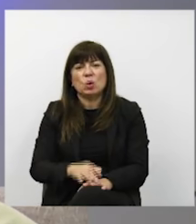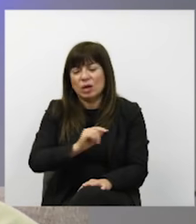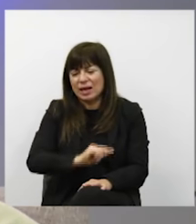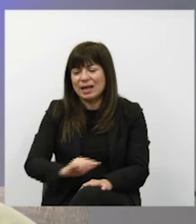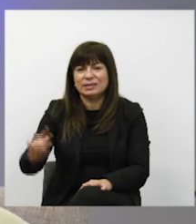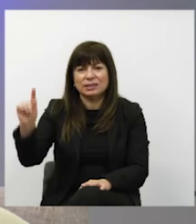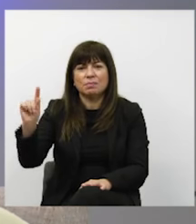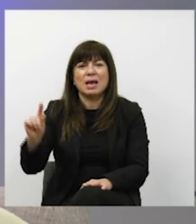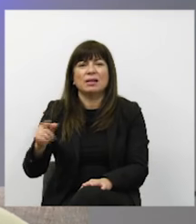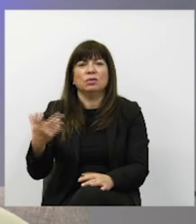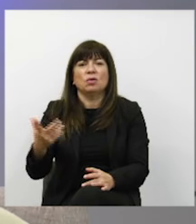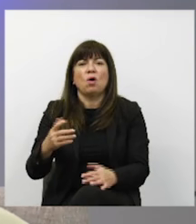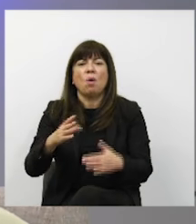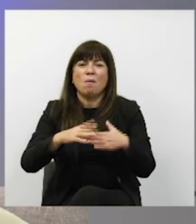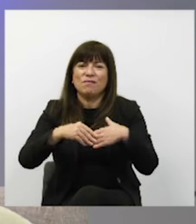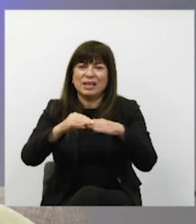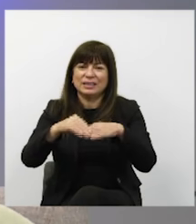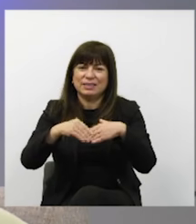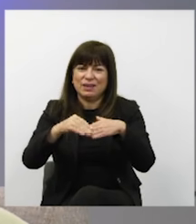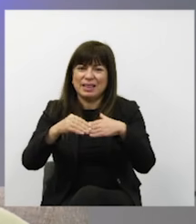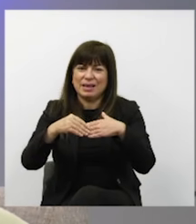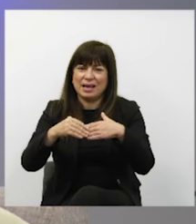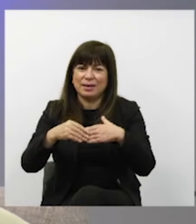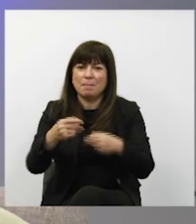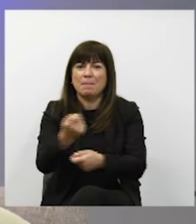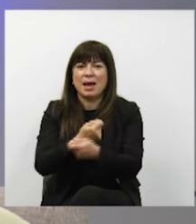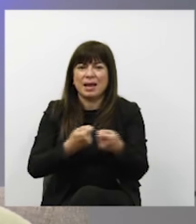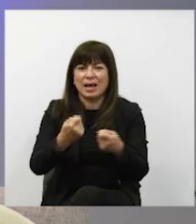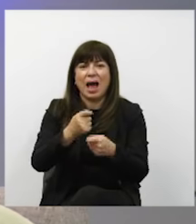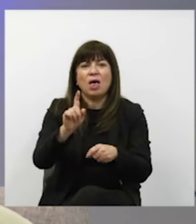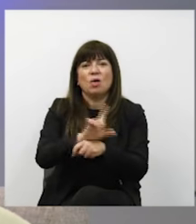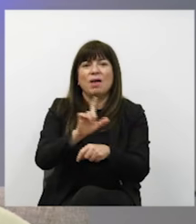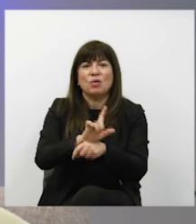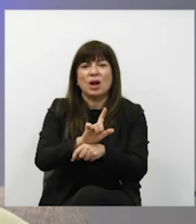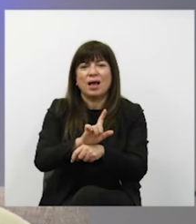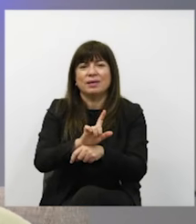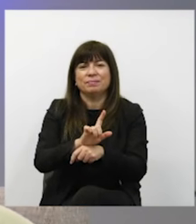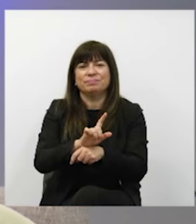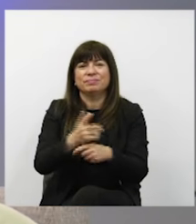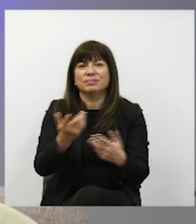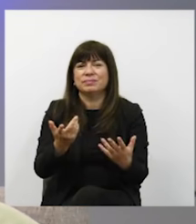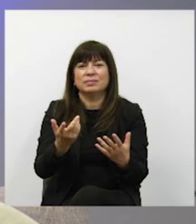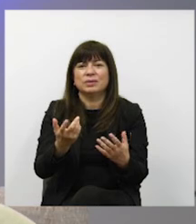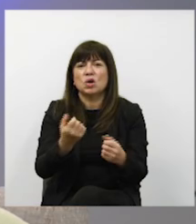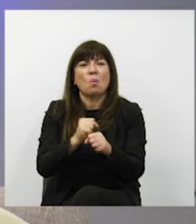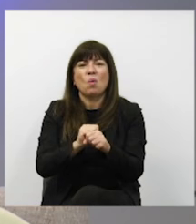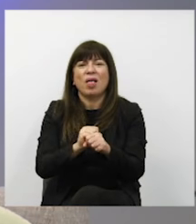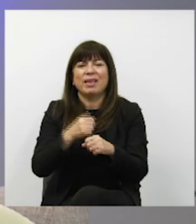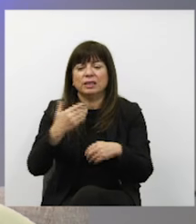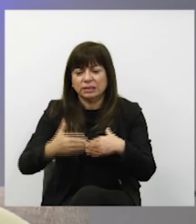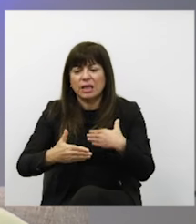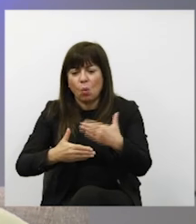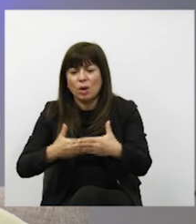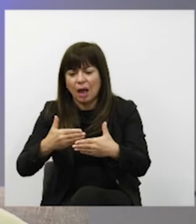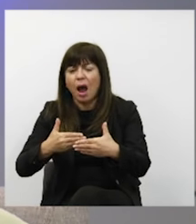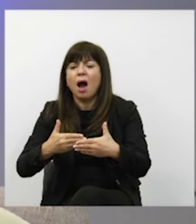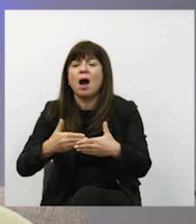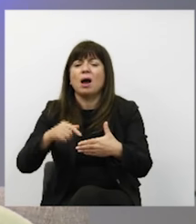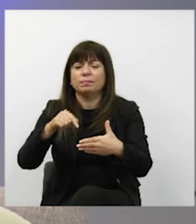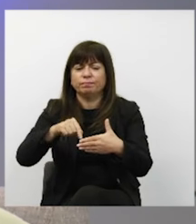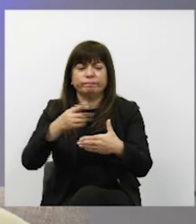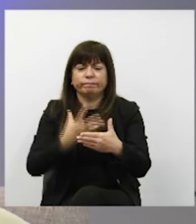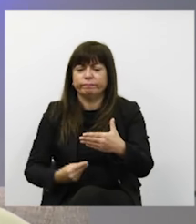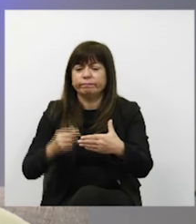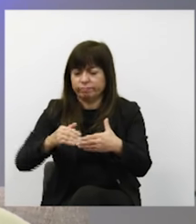crecimiento, en fin, de flexibilizar el mercado laboral. Lo que a mí me parece es que esas dos cosas no pueden ser secuenciales. Entonces, volviendo